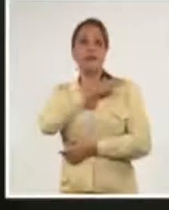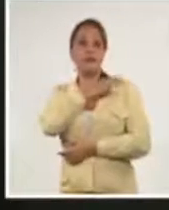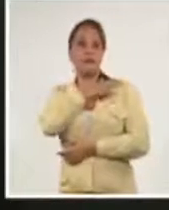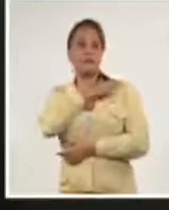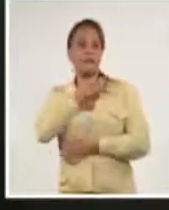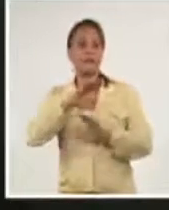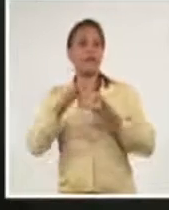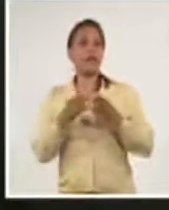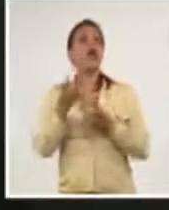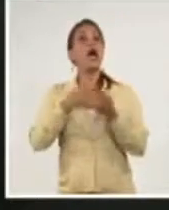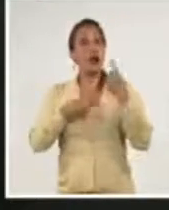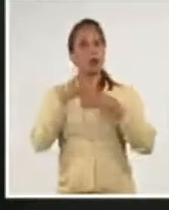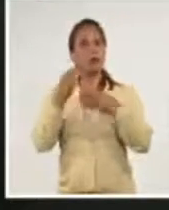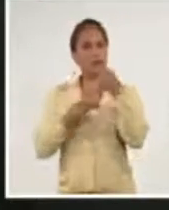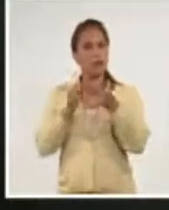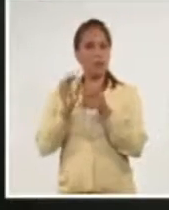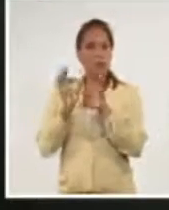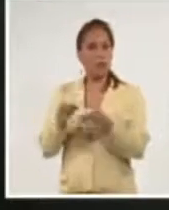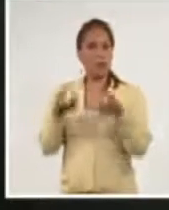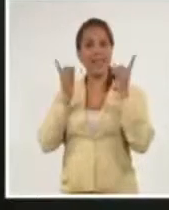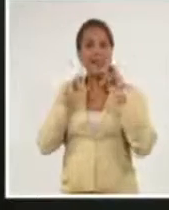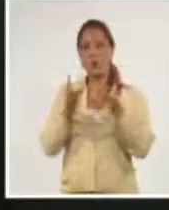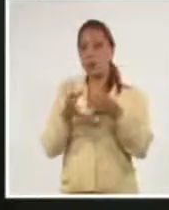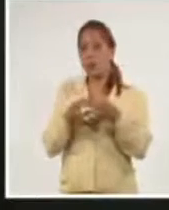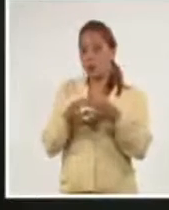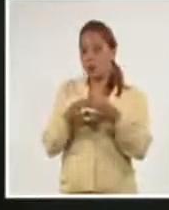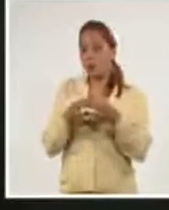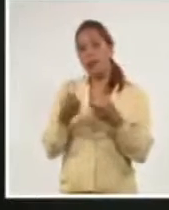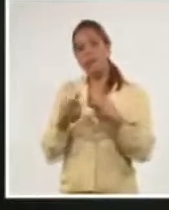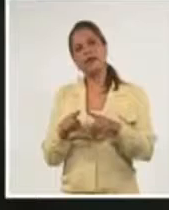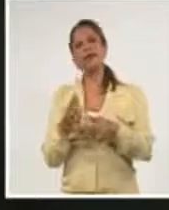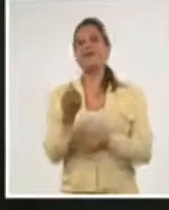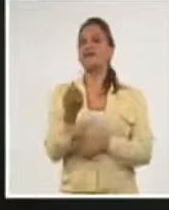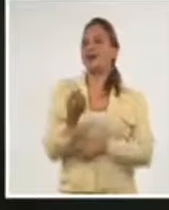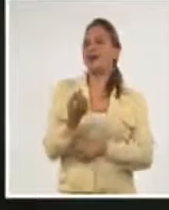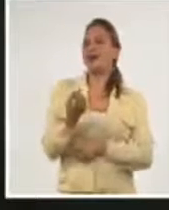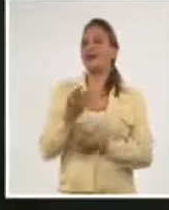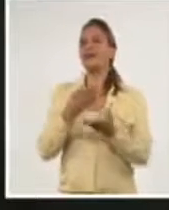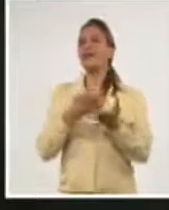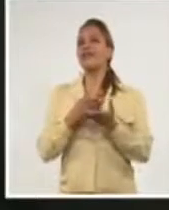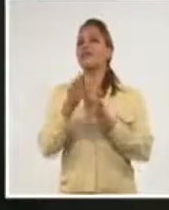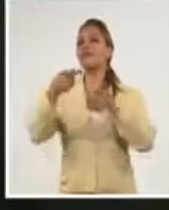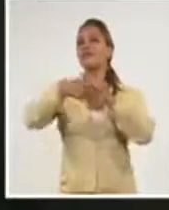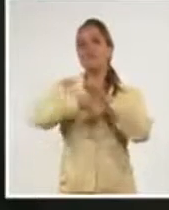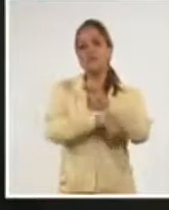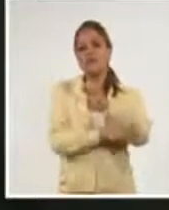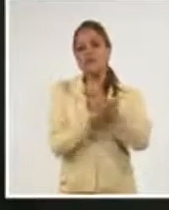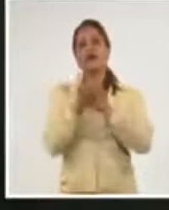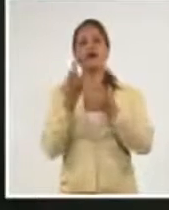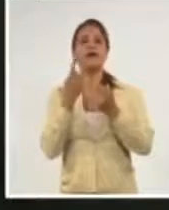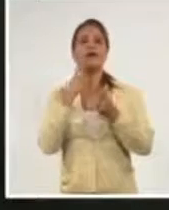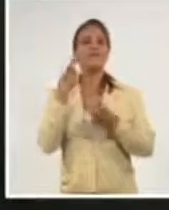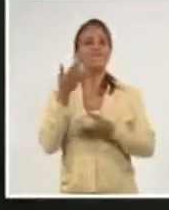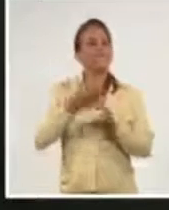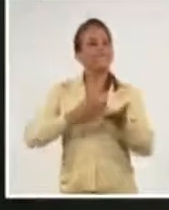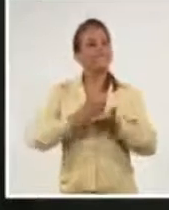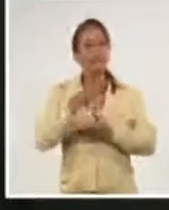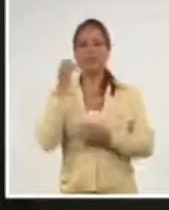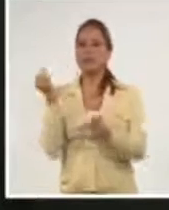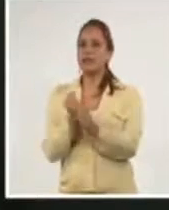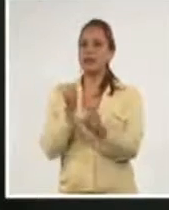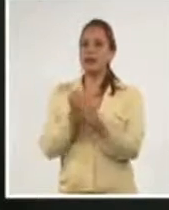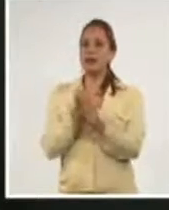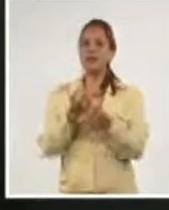hemos realizado, no hemos logrado la efectividad que hoy necesita nuestra